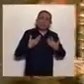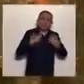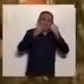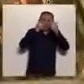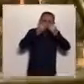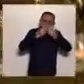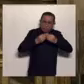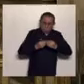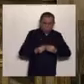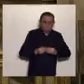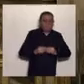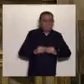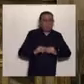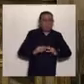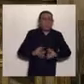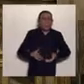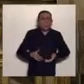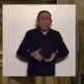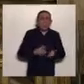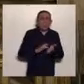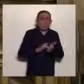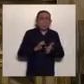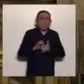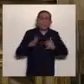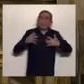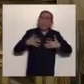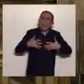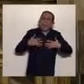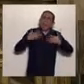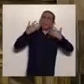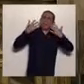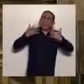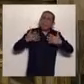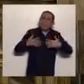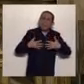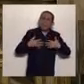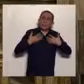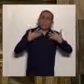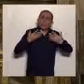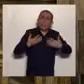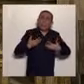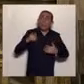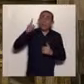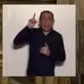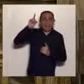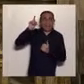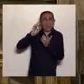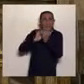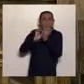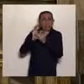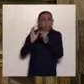de Nuestra Señora de los Dolores, en la Catedral Metropolitana de Buenos Aires, compartimos la Santa